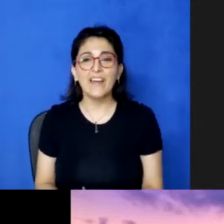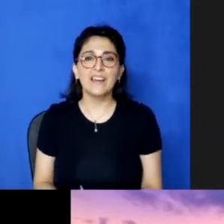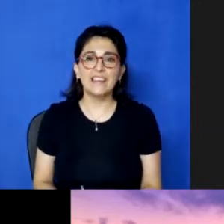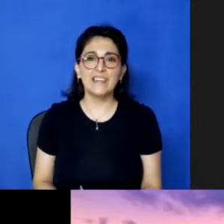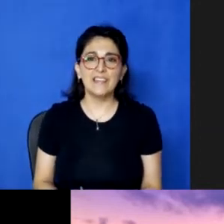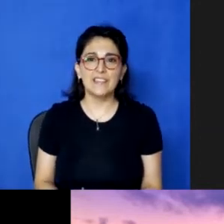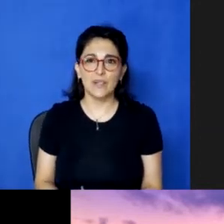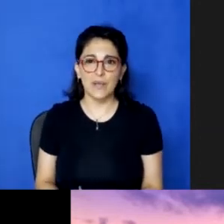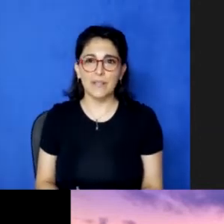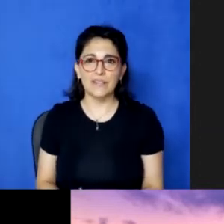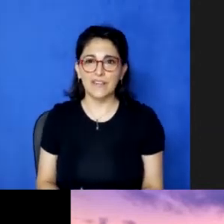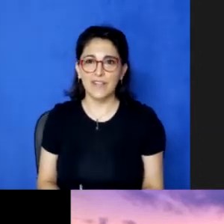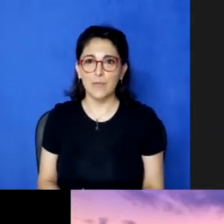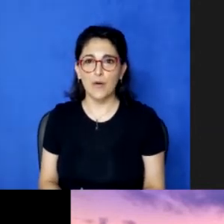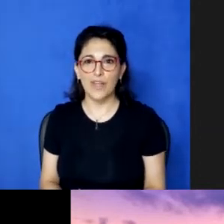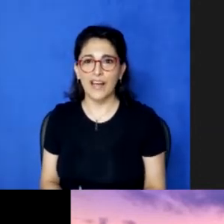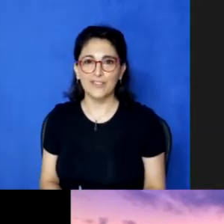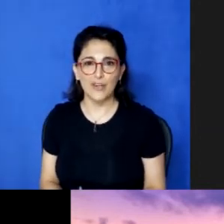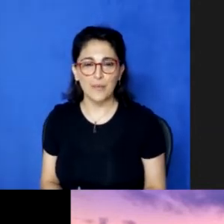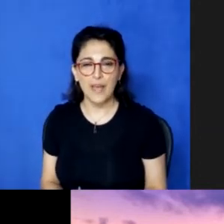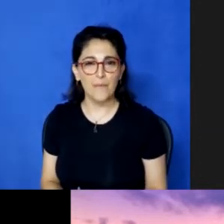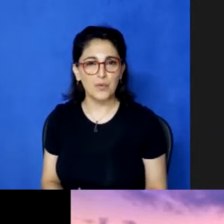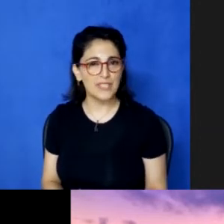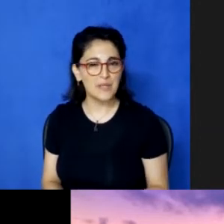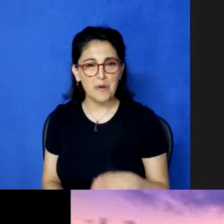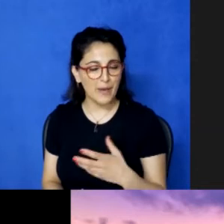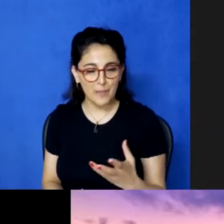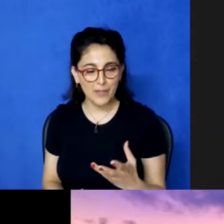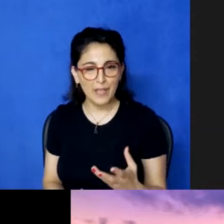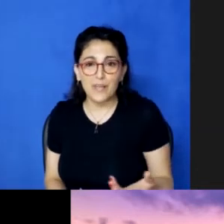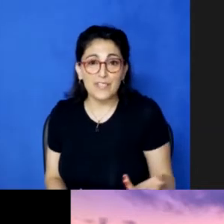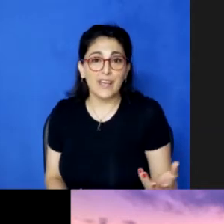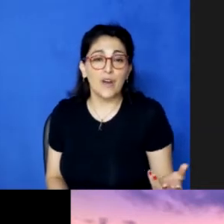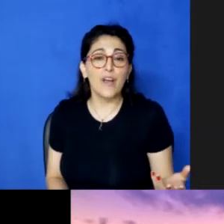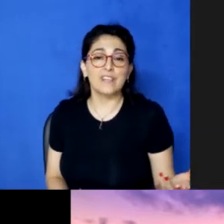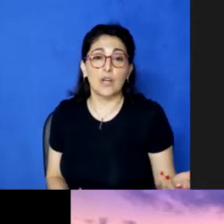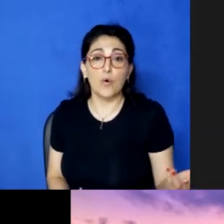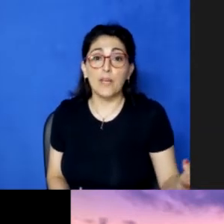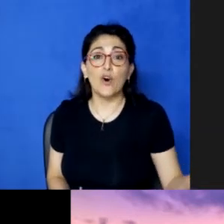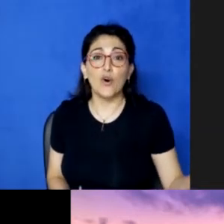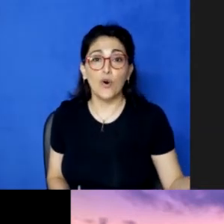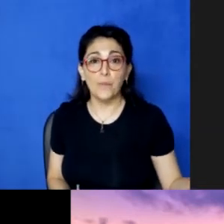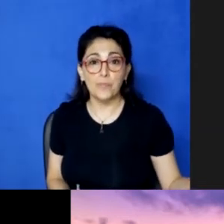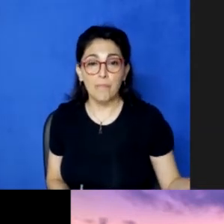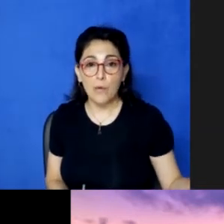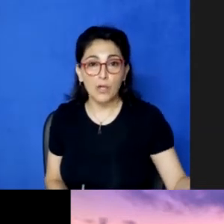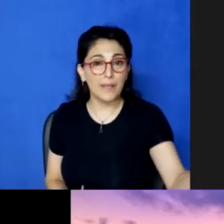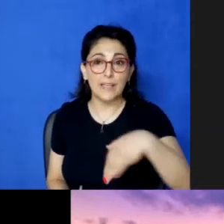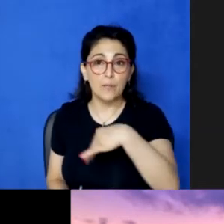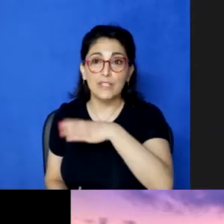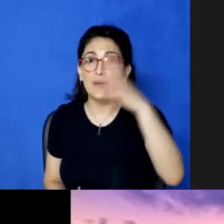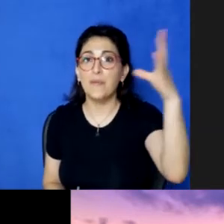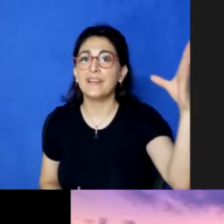venga y seguramente tendremos de gastronomía muchísimo para aportar, porque ya que se jubiló Mauro